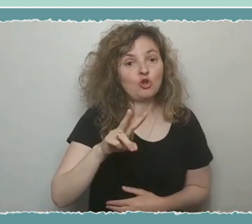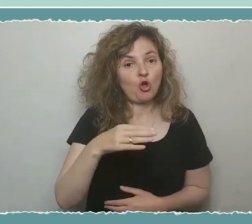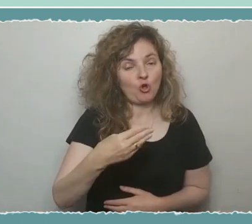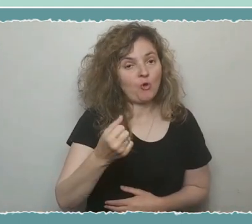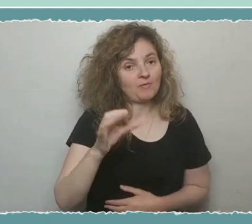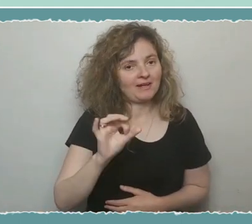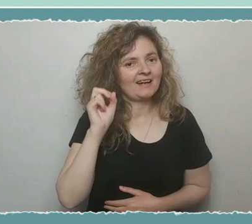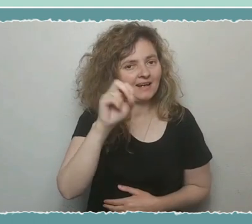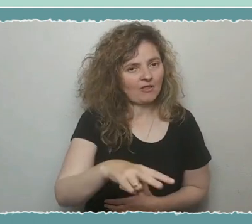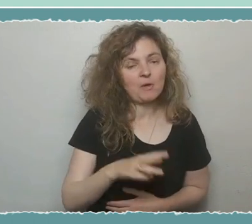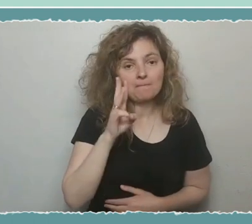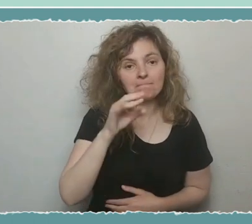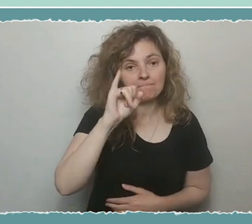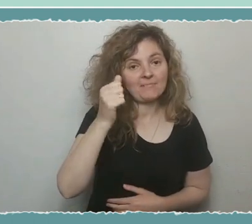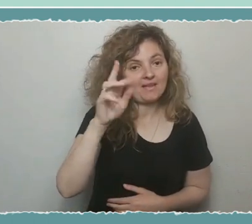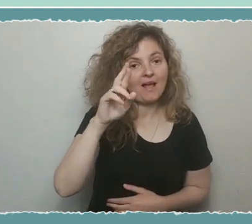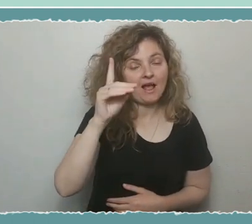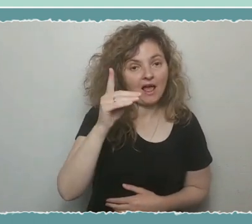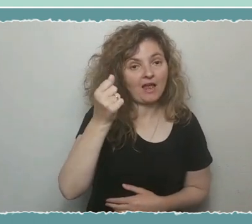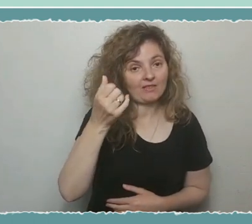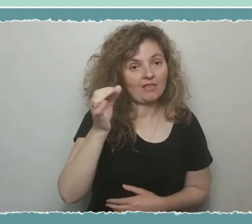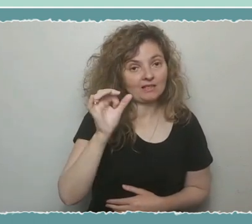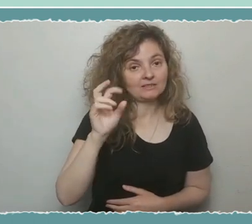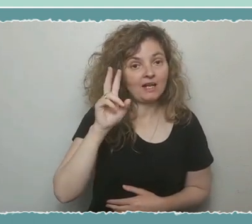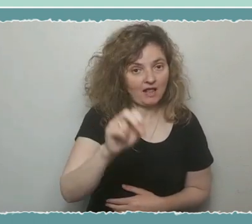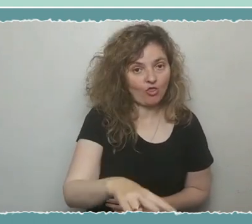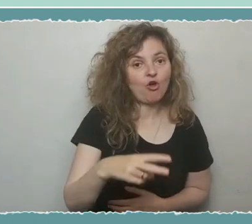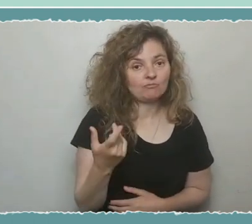Sovas, tede razón. Piardas, tamén tede razón.